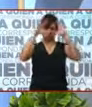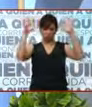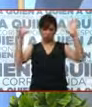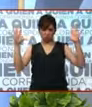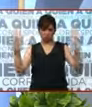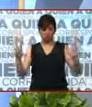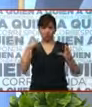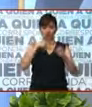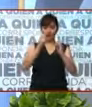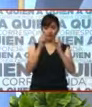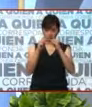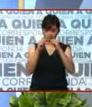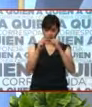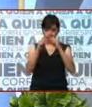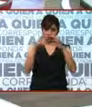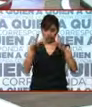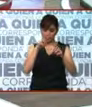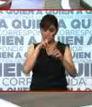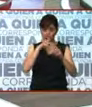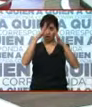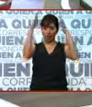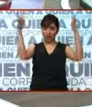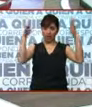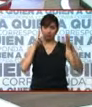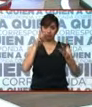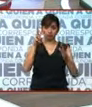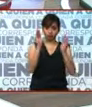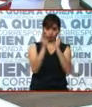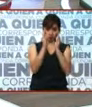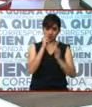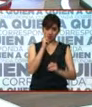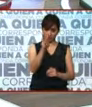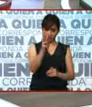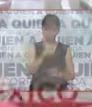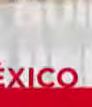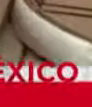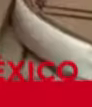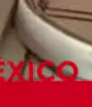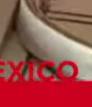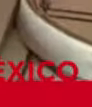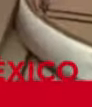una escala y lo voy a hacer en miniatura. A ver, vamos a ver.